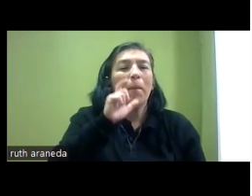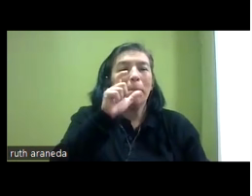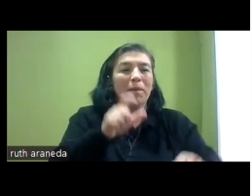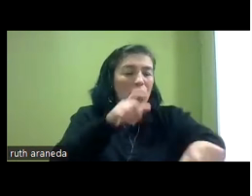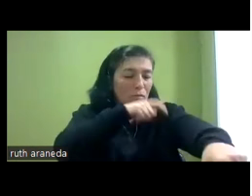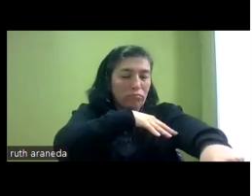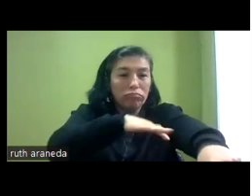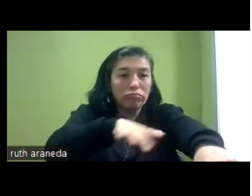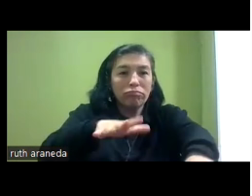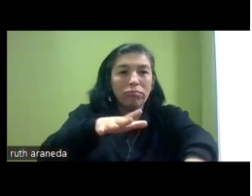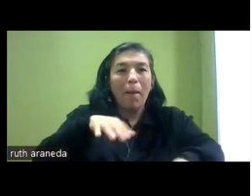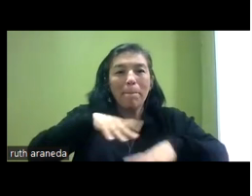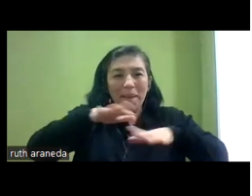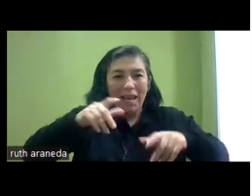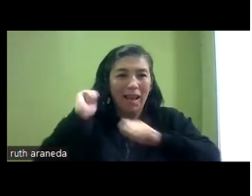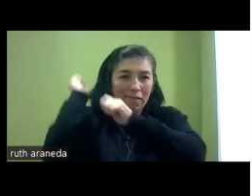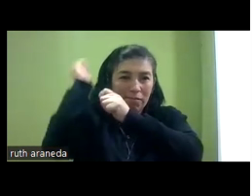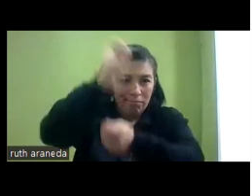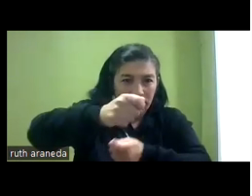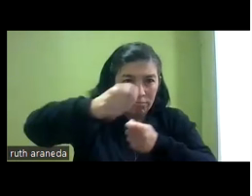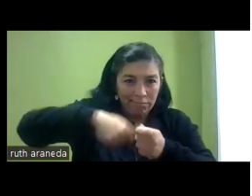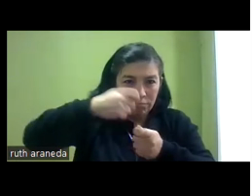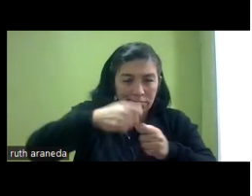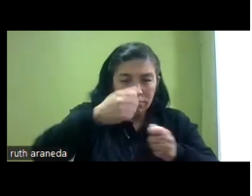la izquierda lo que vemos